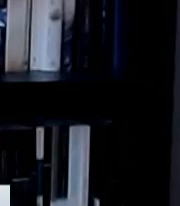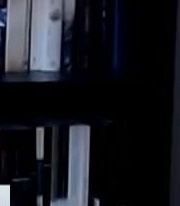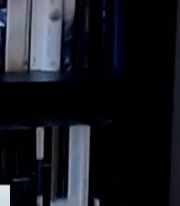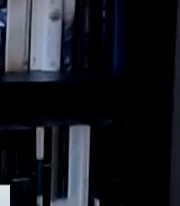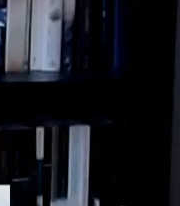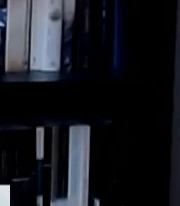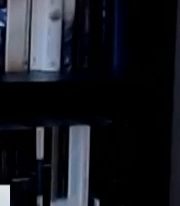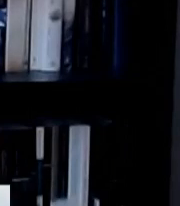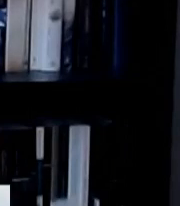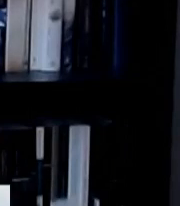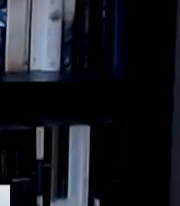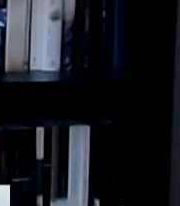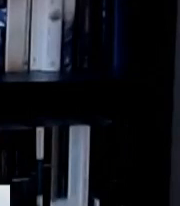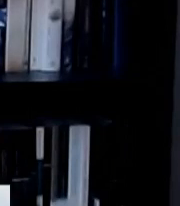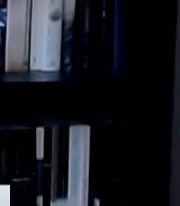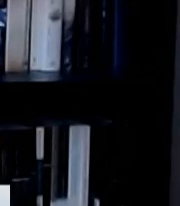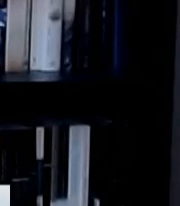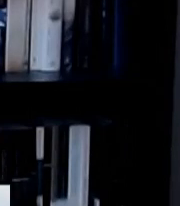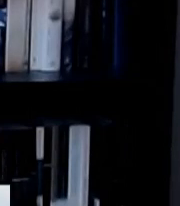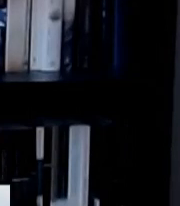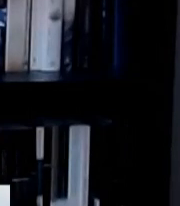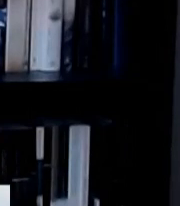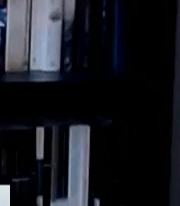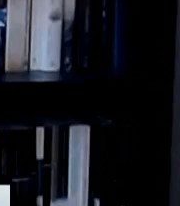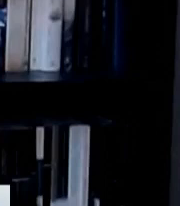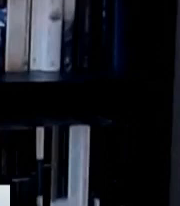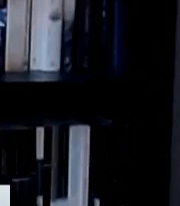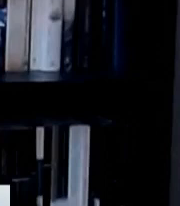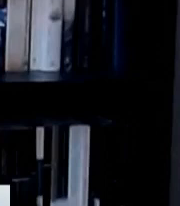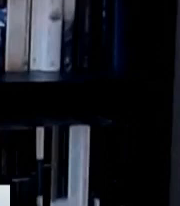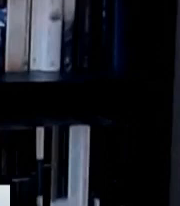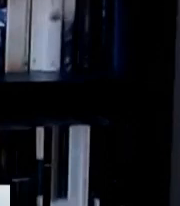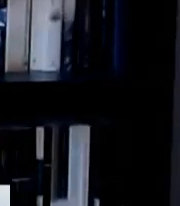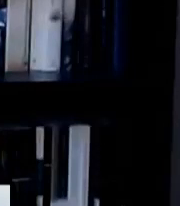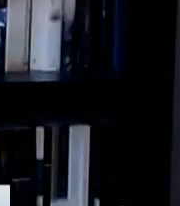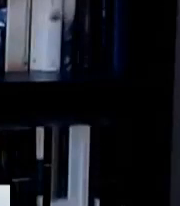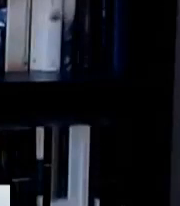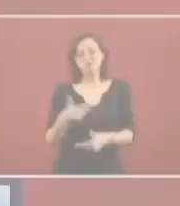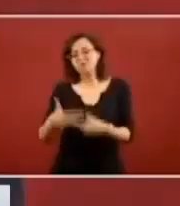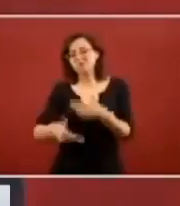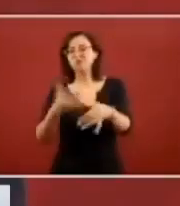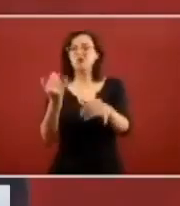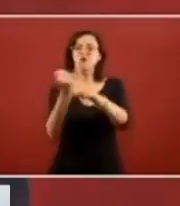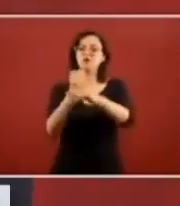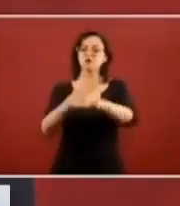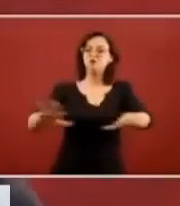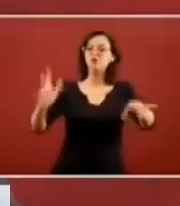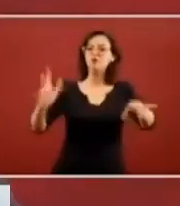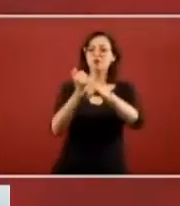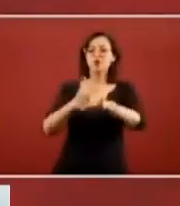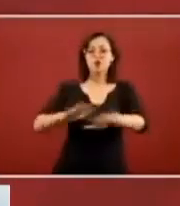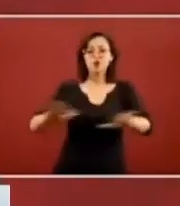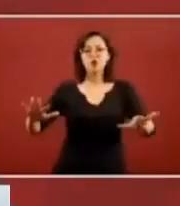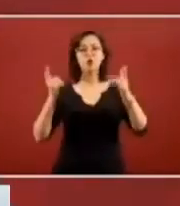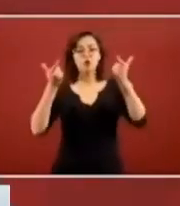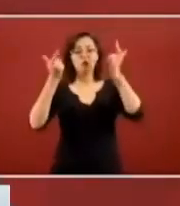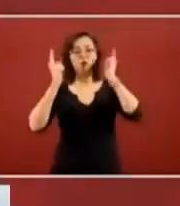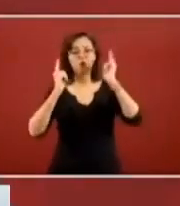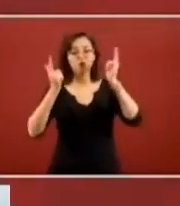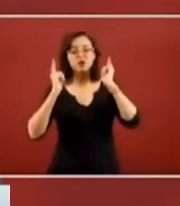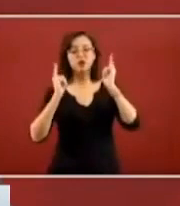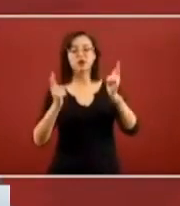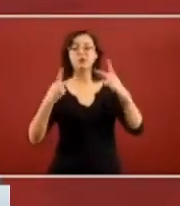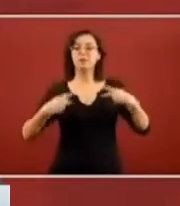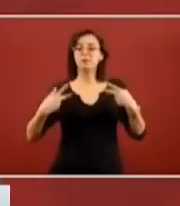sigue funcionando pero si vemos la redacción de convocado la tengo parte es muy claro que se dice que se exhorta